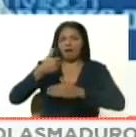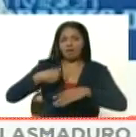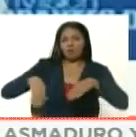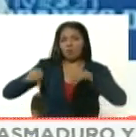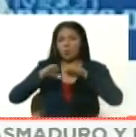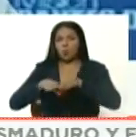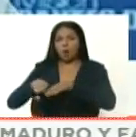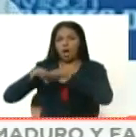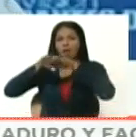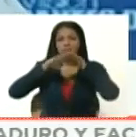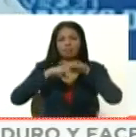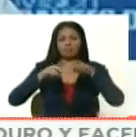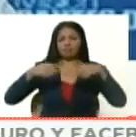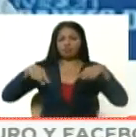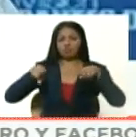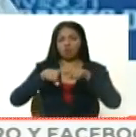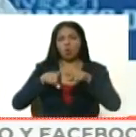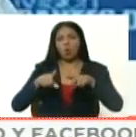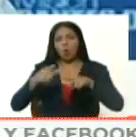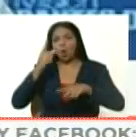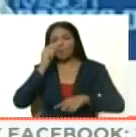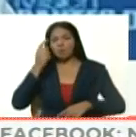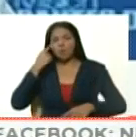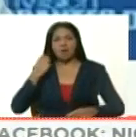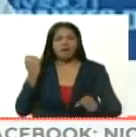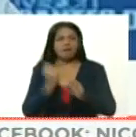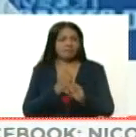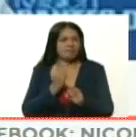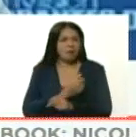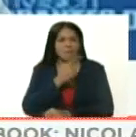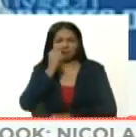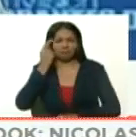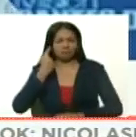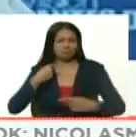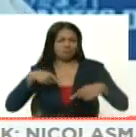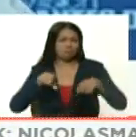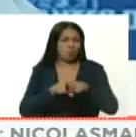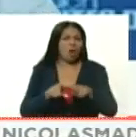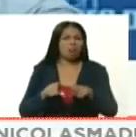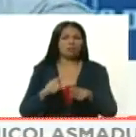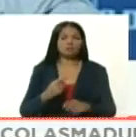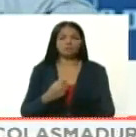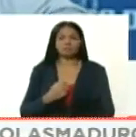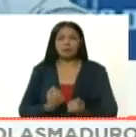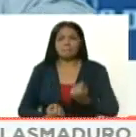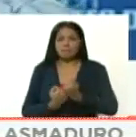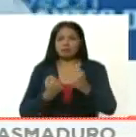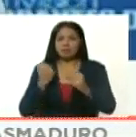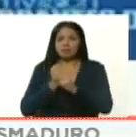iguales, un país de hombres y mujeres trabajadores, y sobre la base del trabajo,